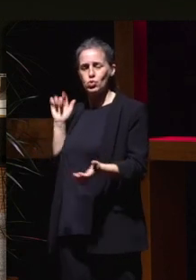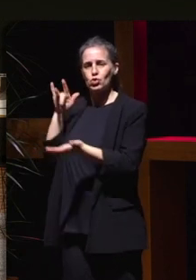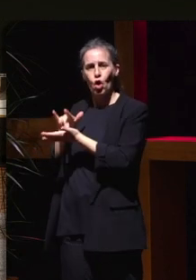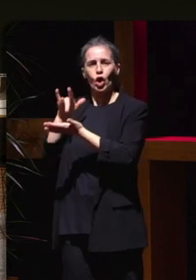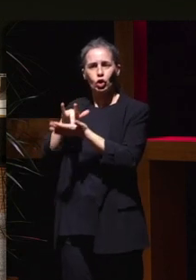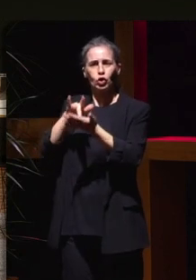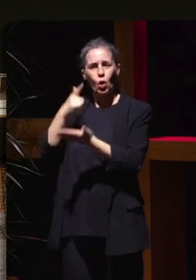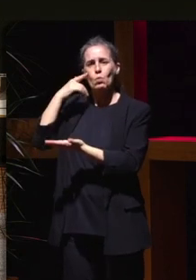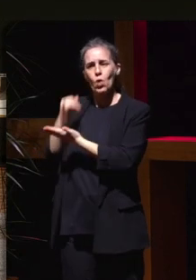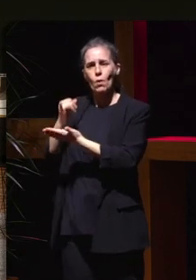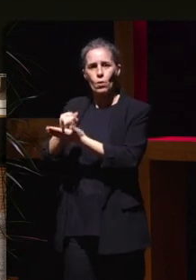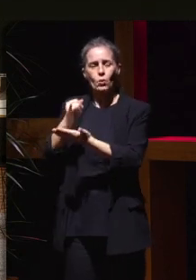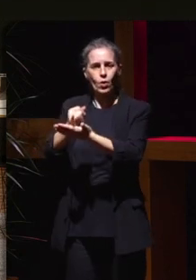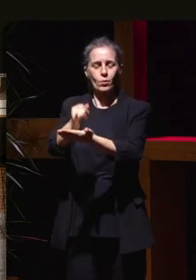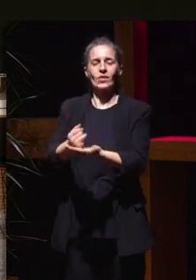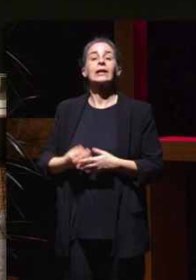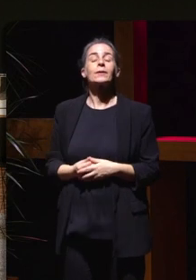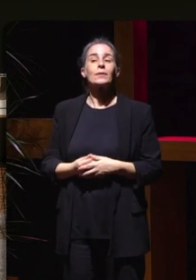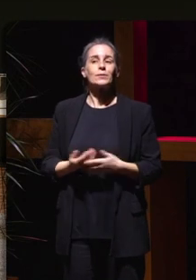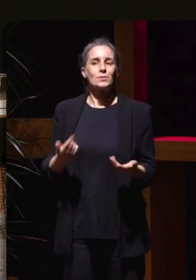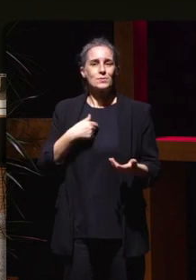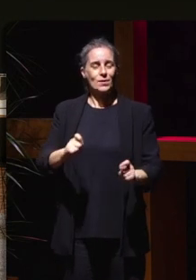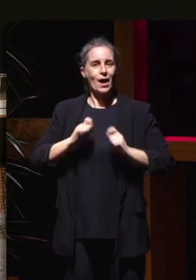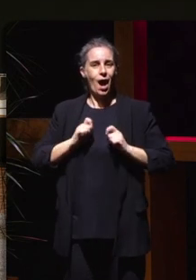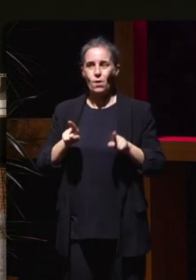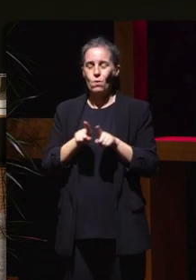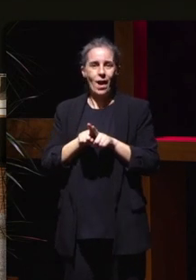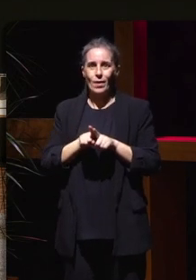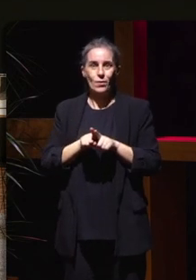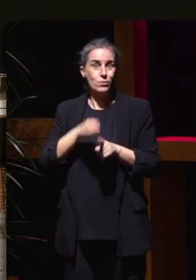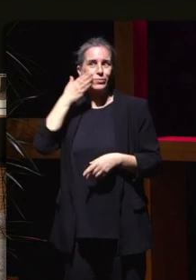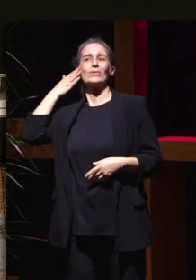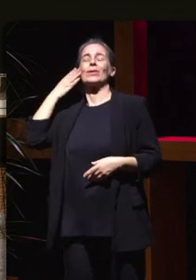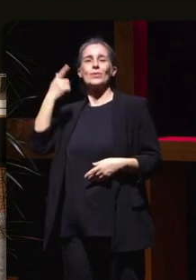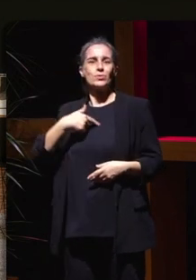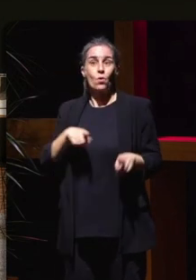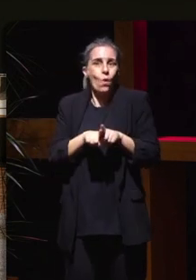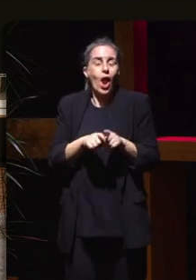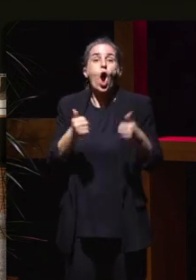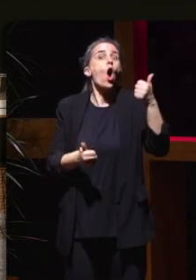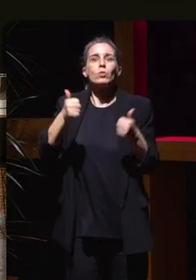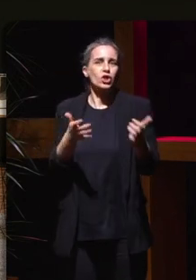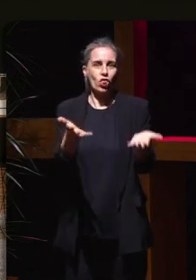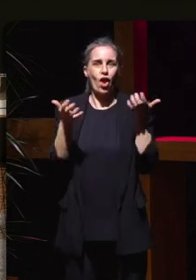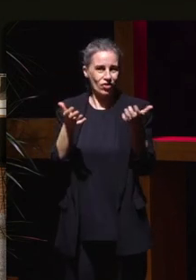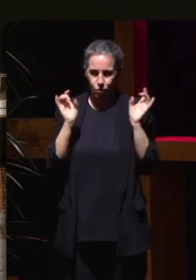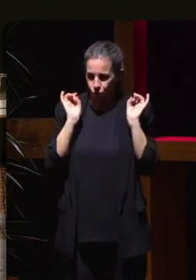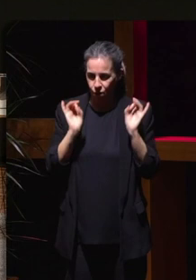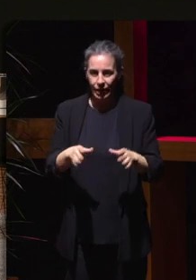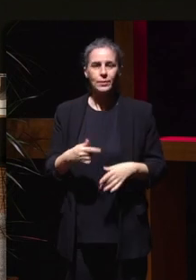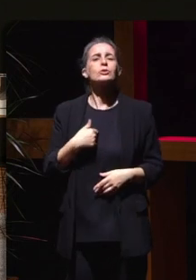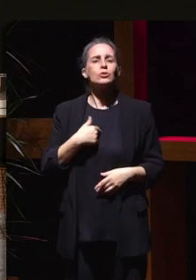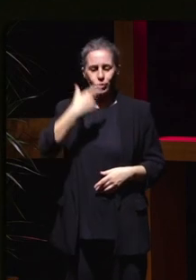ducias y ducias de personas entonces para mí aquí lo fue como a probar una oposición de que claro de que conseguirá